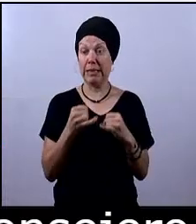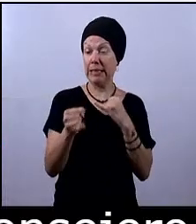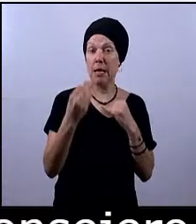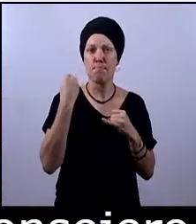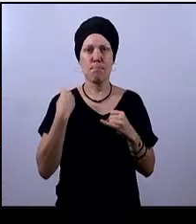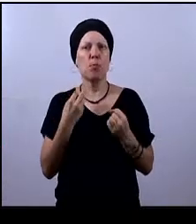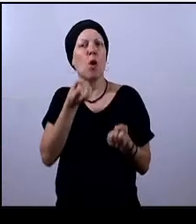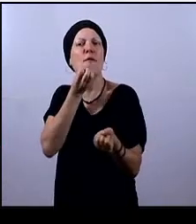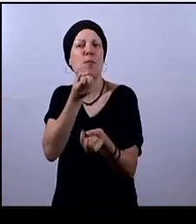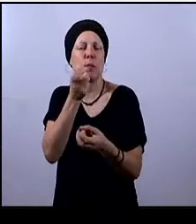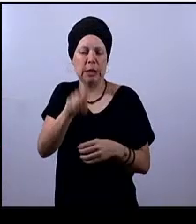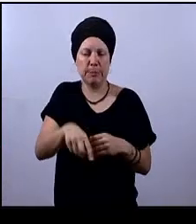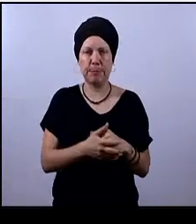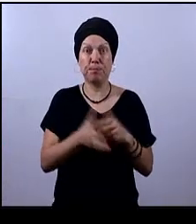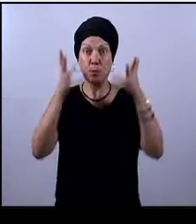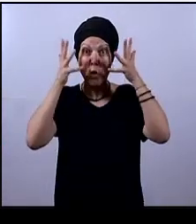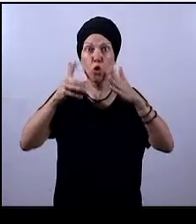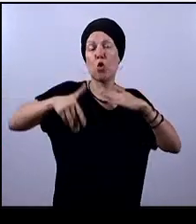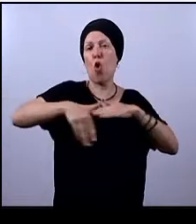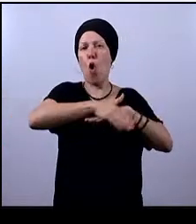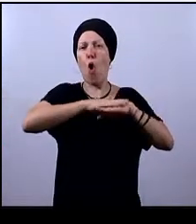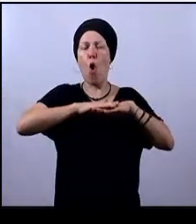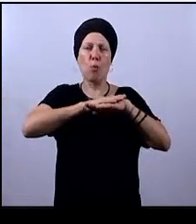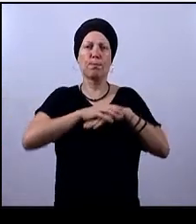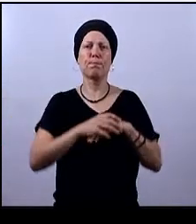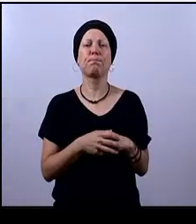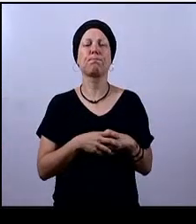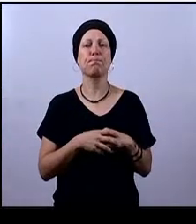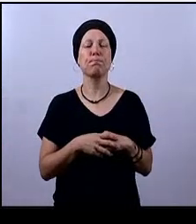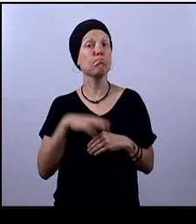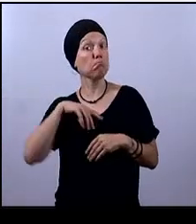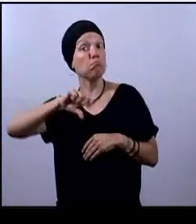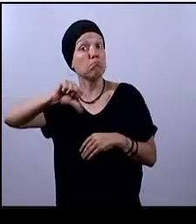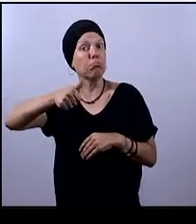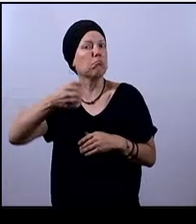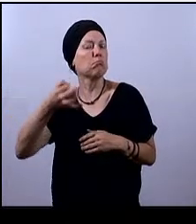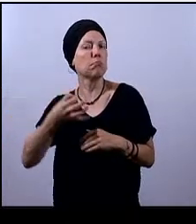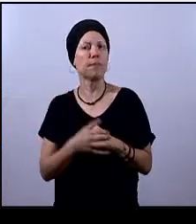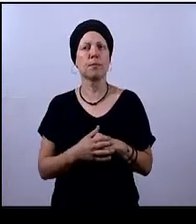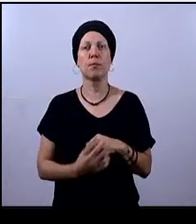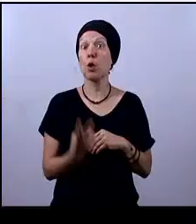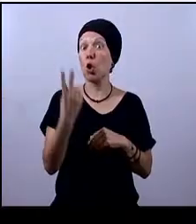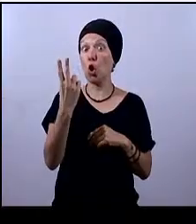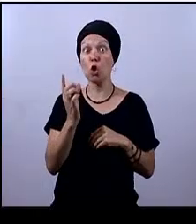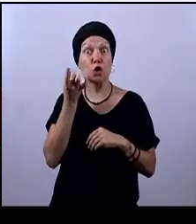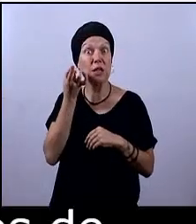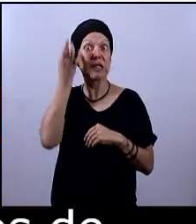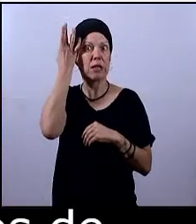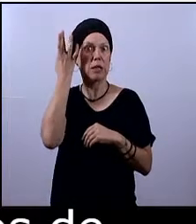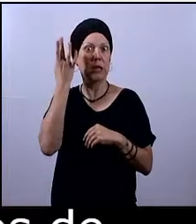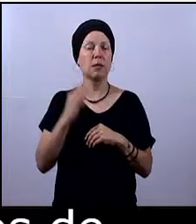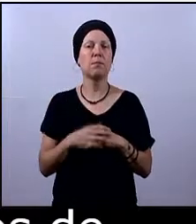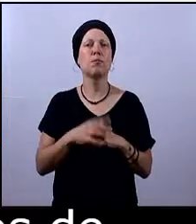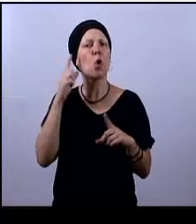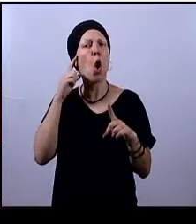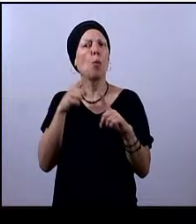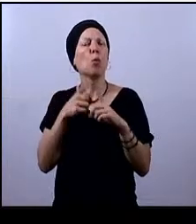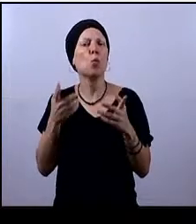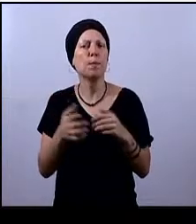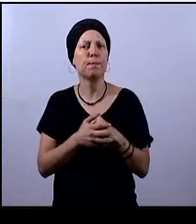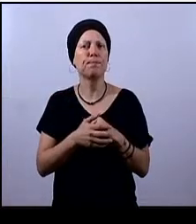quiero informarles de que el Consejo de Gobierno ha dado luz verde a 2 iniciativas para mejorar